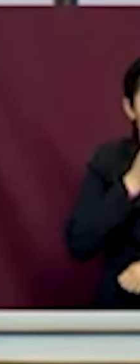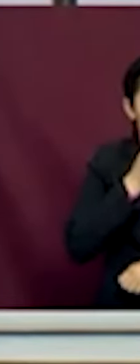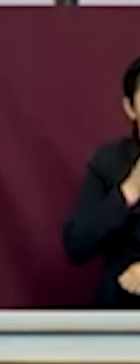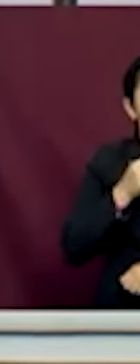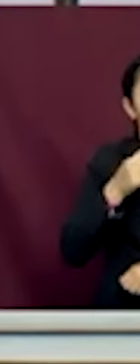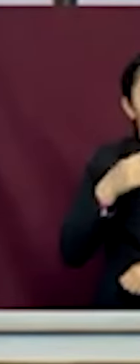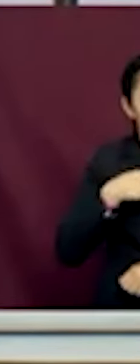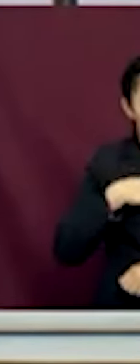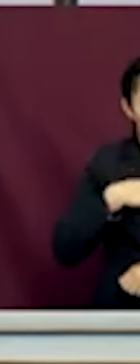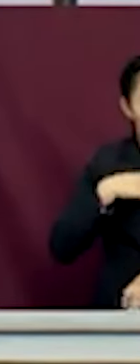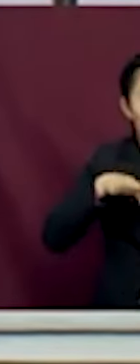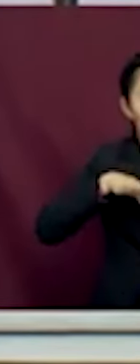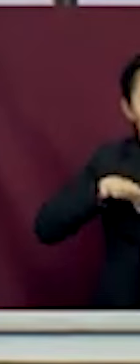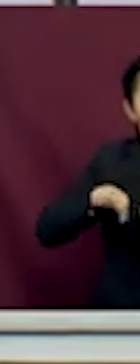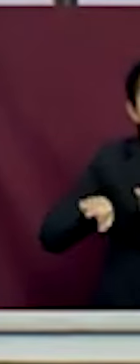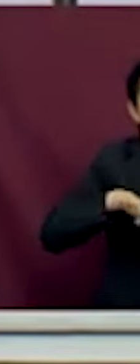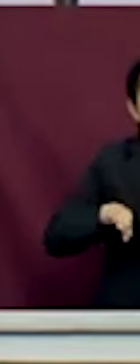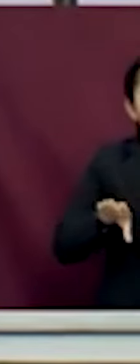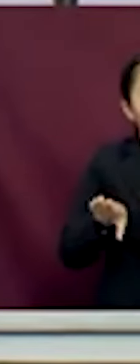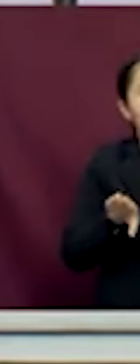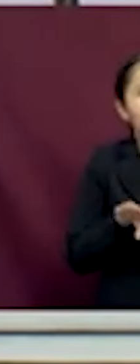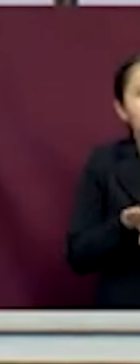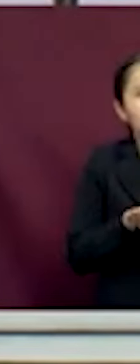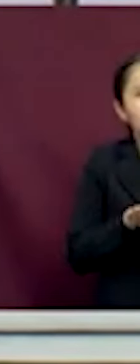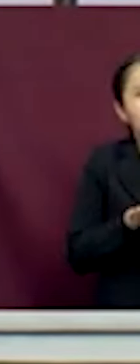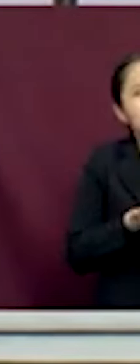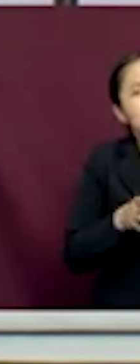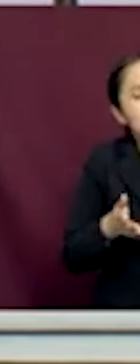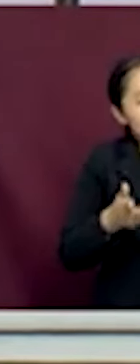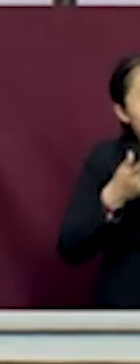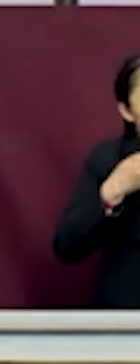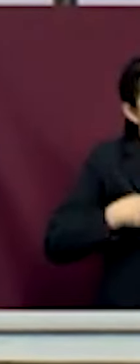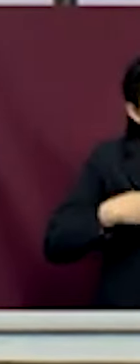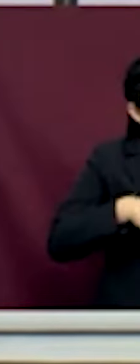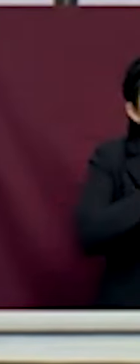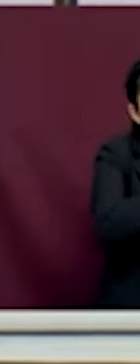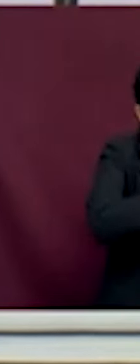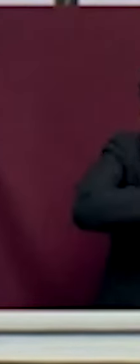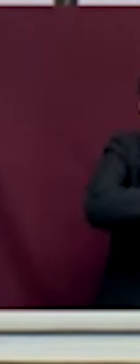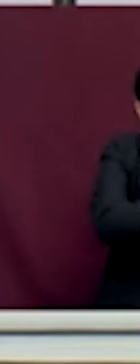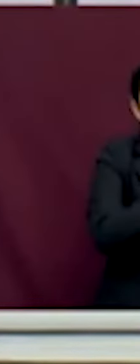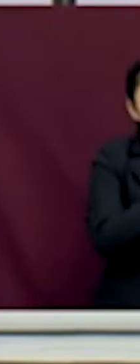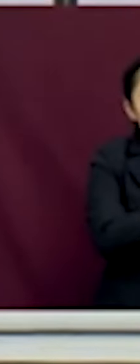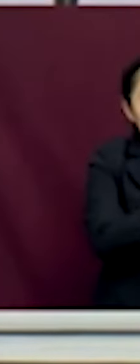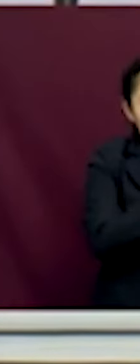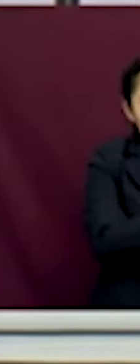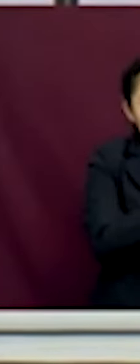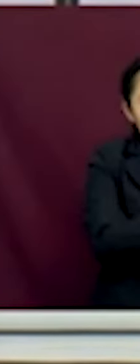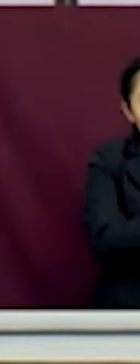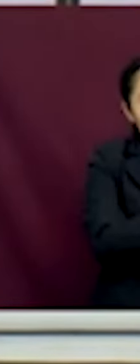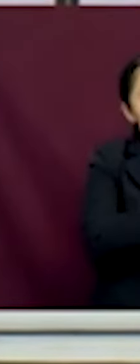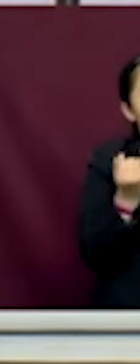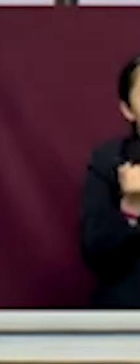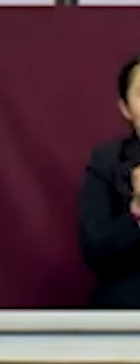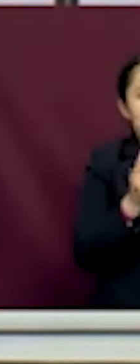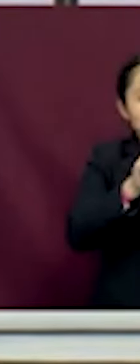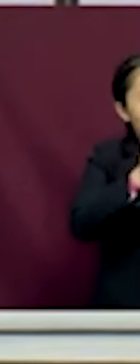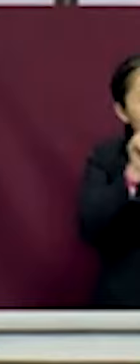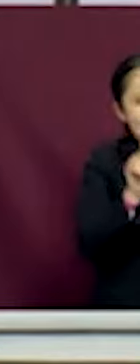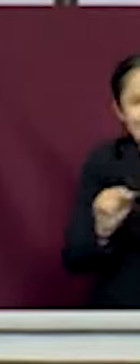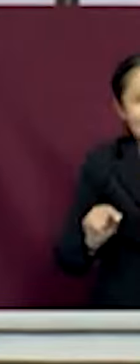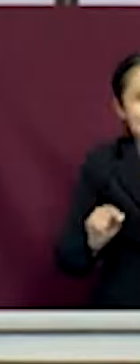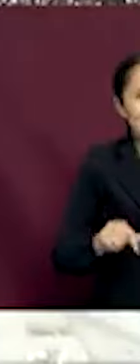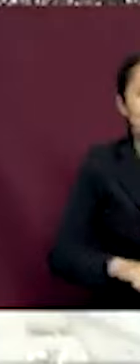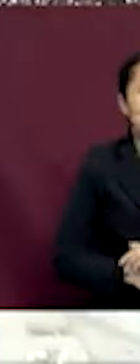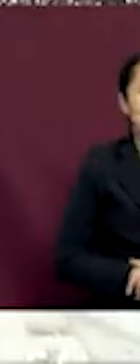trabajaré por el interés supremo del pueblo de México y de la nación.